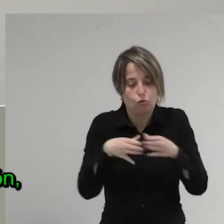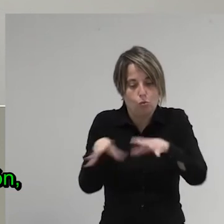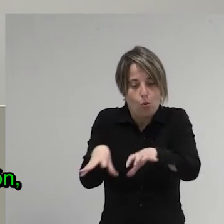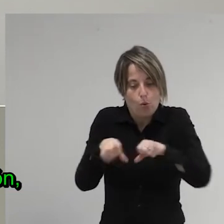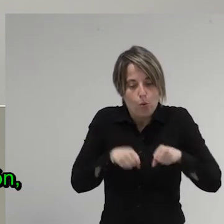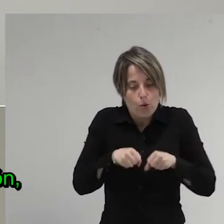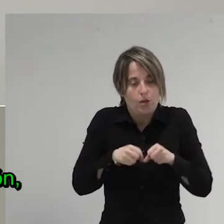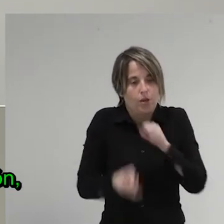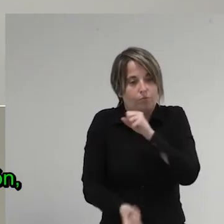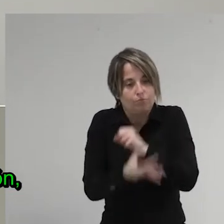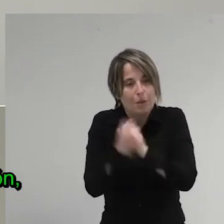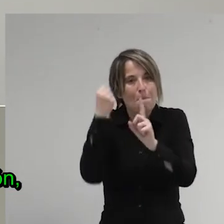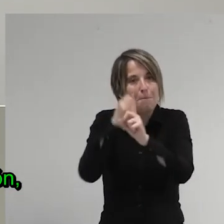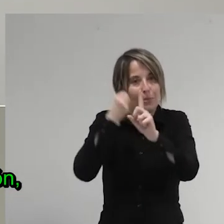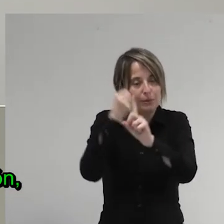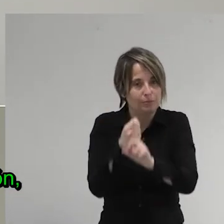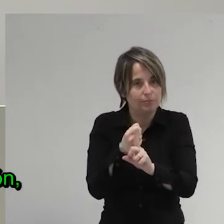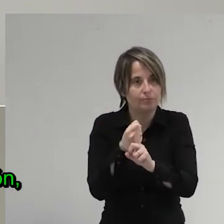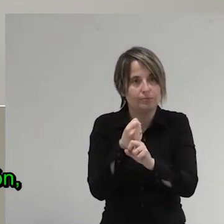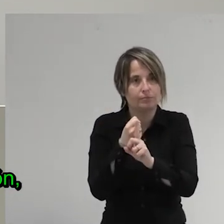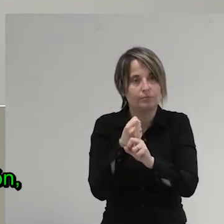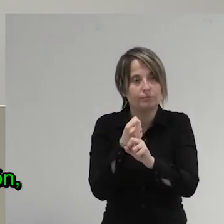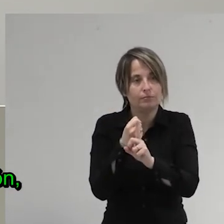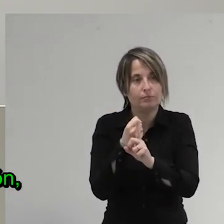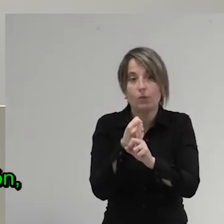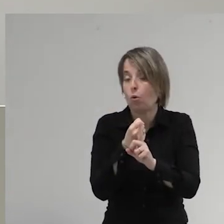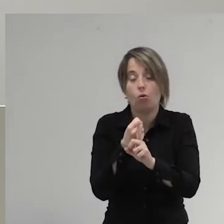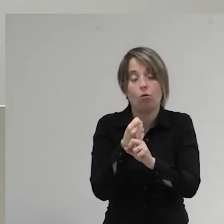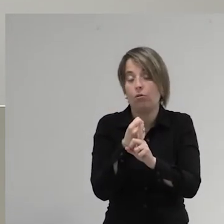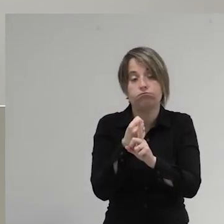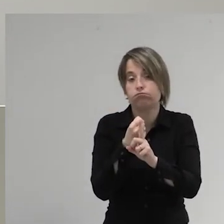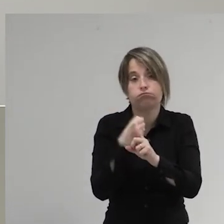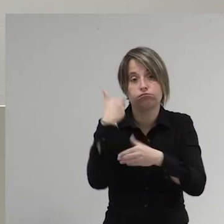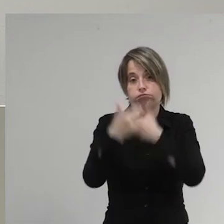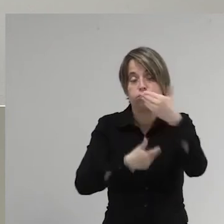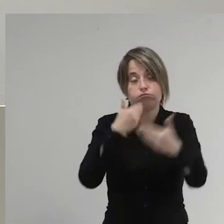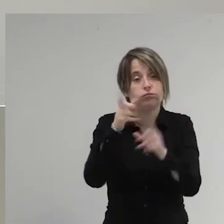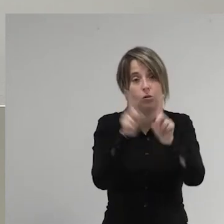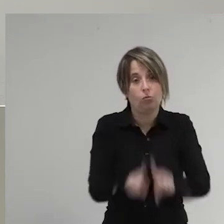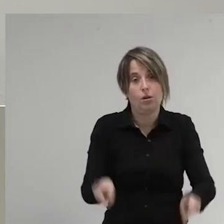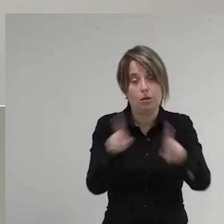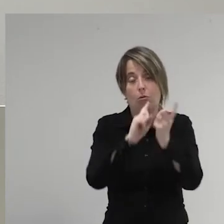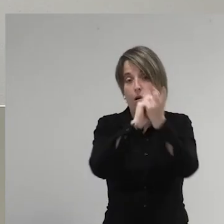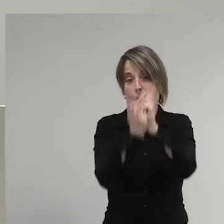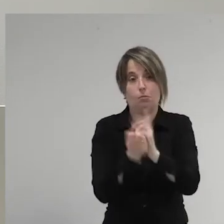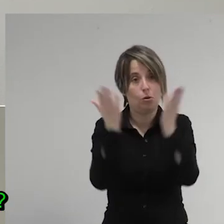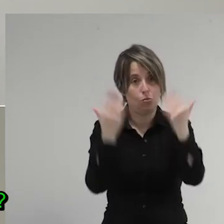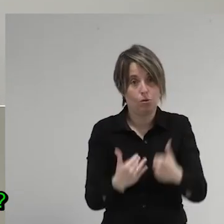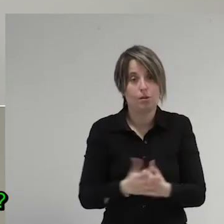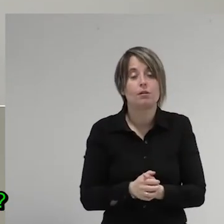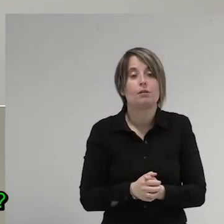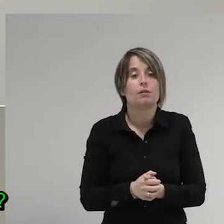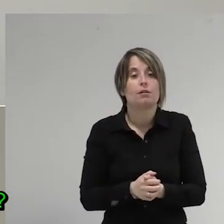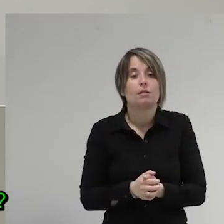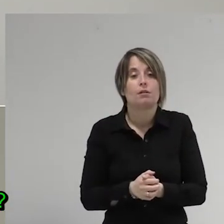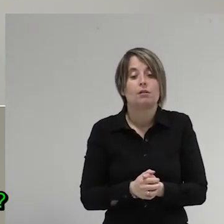producimos presión, o las cosas pues tampoco, no sé cómo decir, no van a cambiar de facto. ¿Tiene que